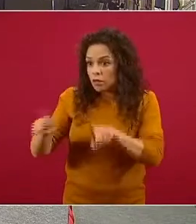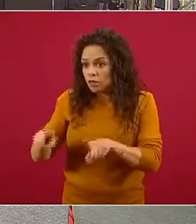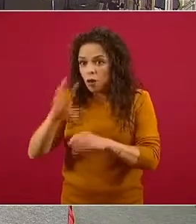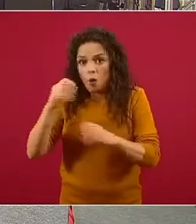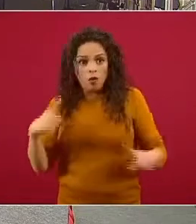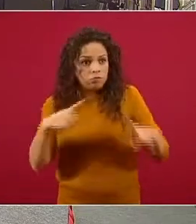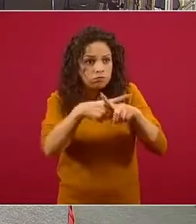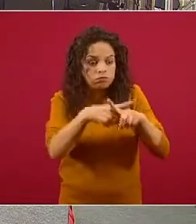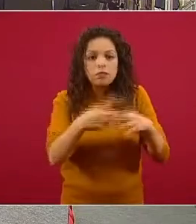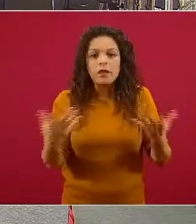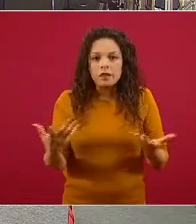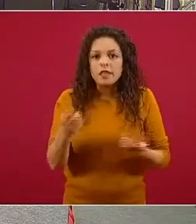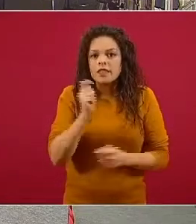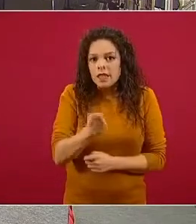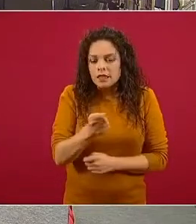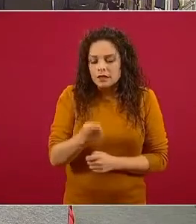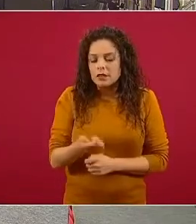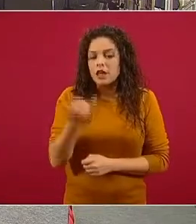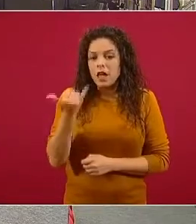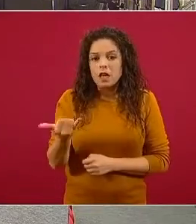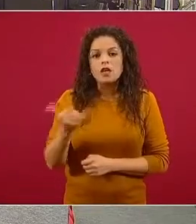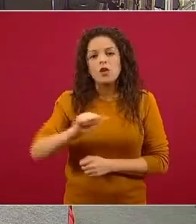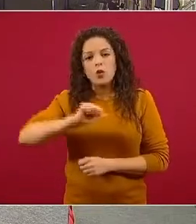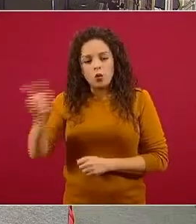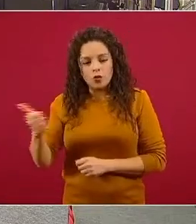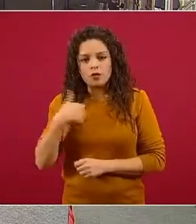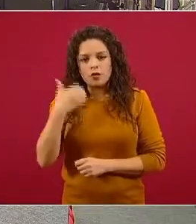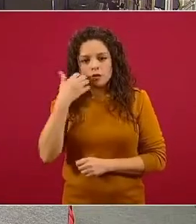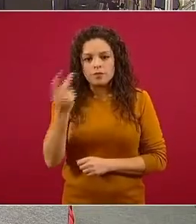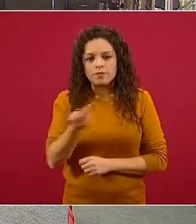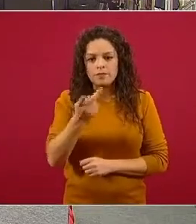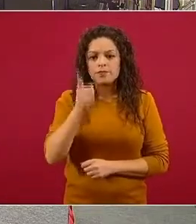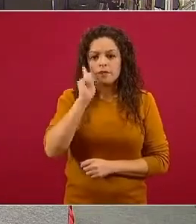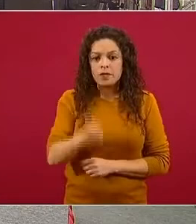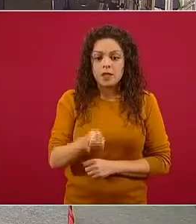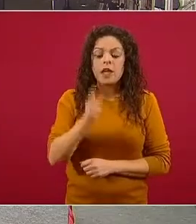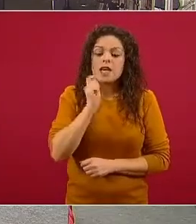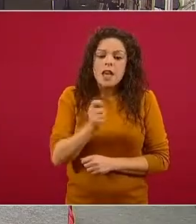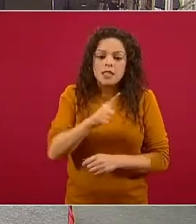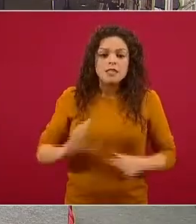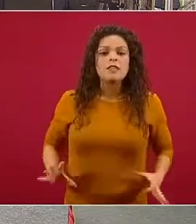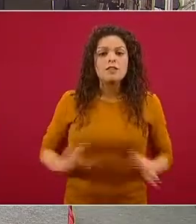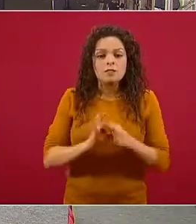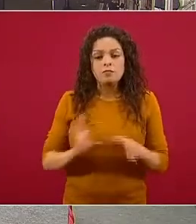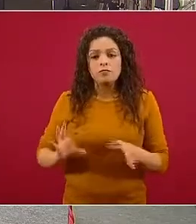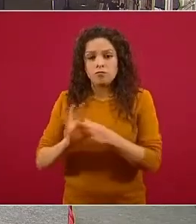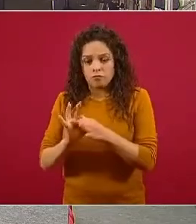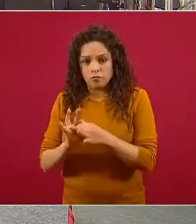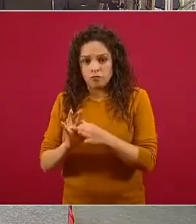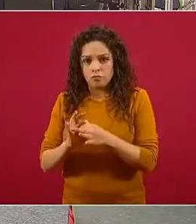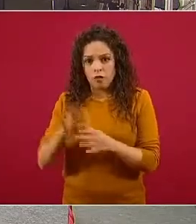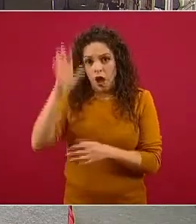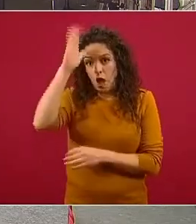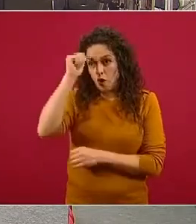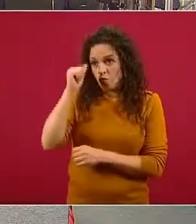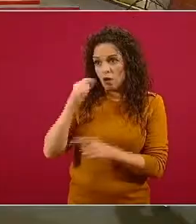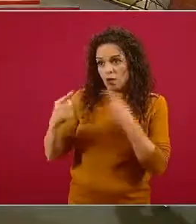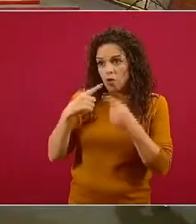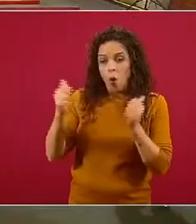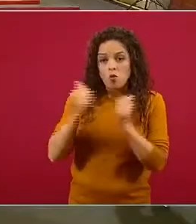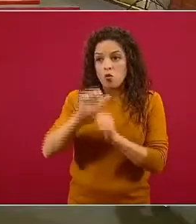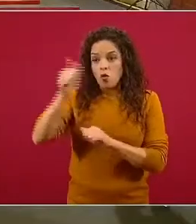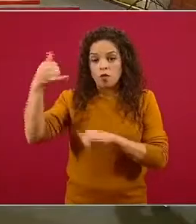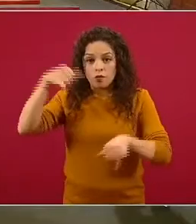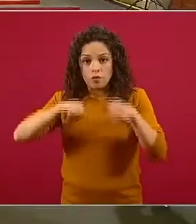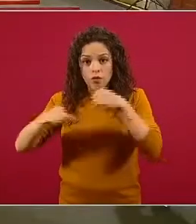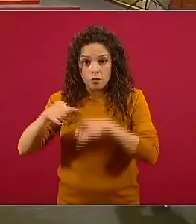Y finalmente, estos protocolos, estas alianzas con las farmacéuticas, ¿tienen algún costo para el gobierno de México? Gracias. Muchas gracias, Antonio.